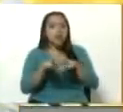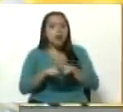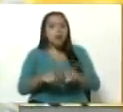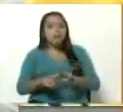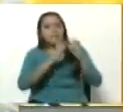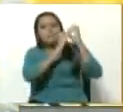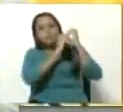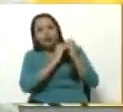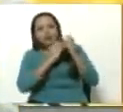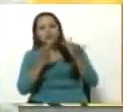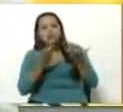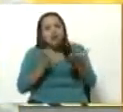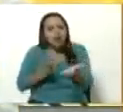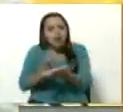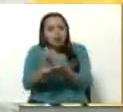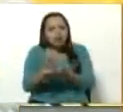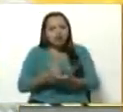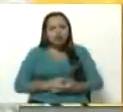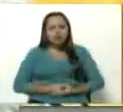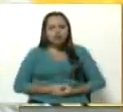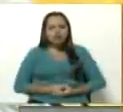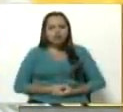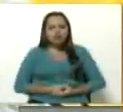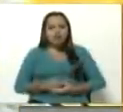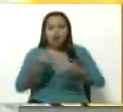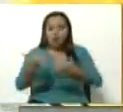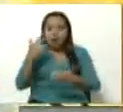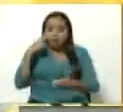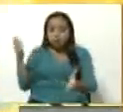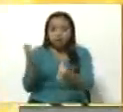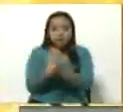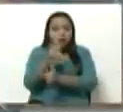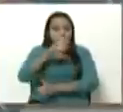de lealtad, y lo vemos en el pueblo. ¿Cómo no